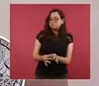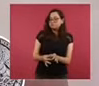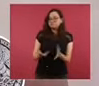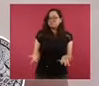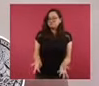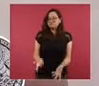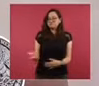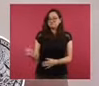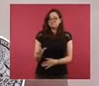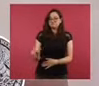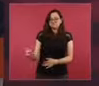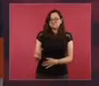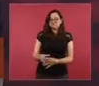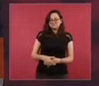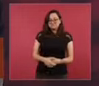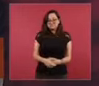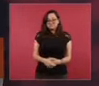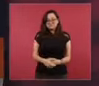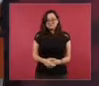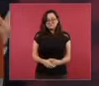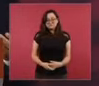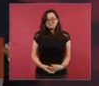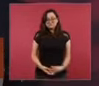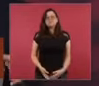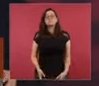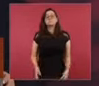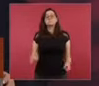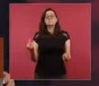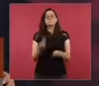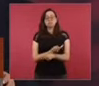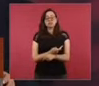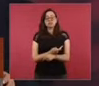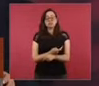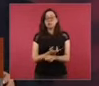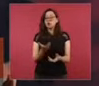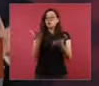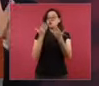Entonces, no podemos, si no hay sentencia,